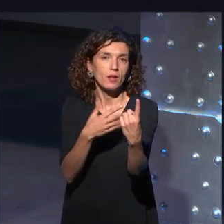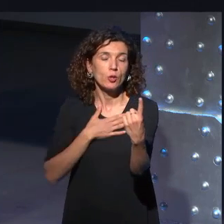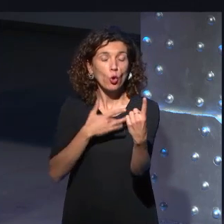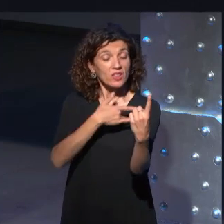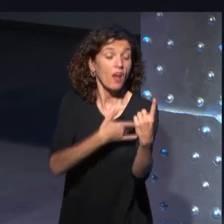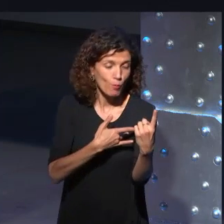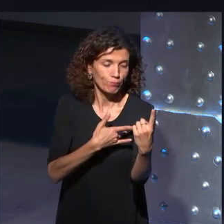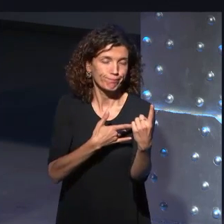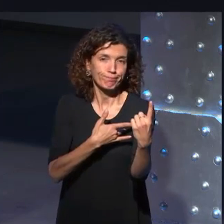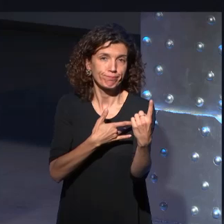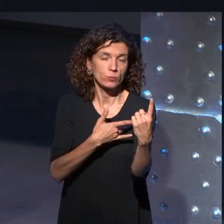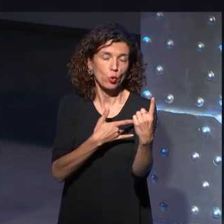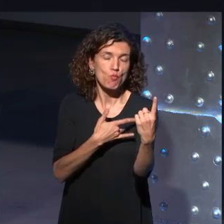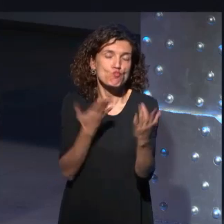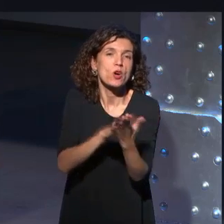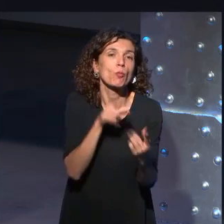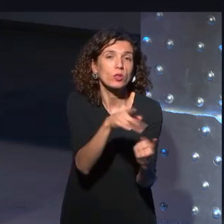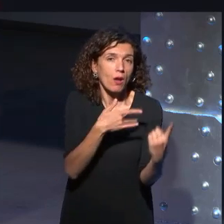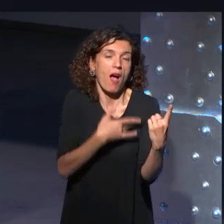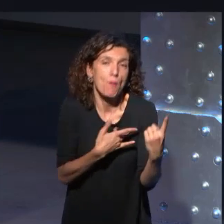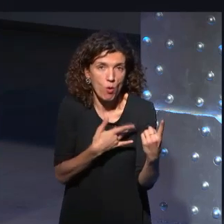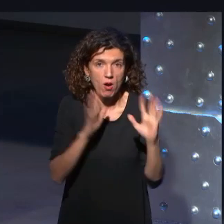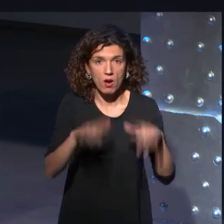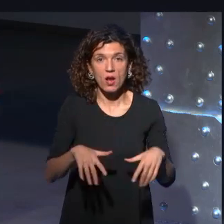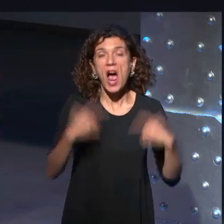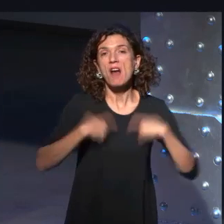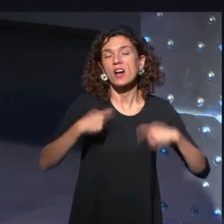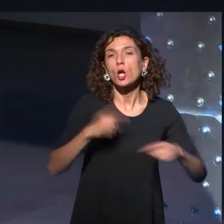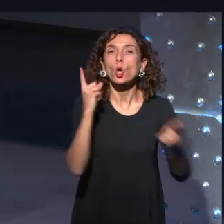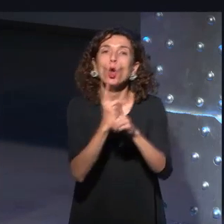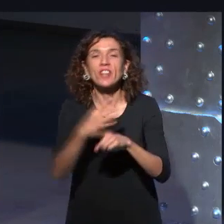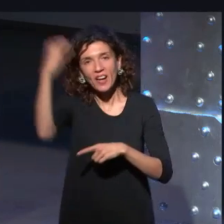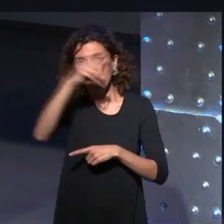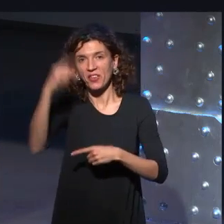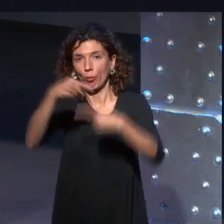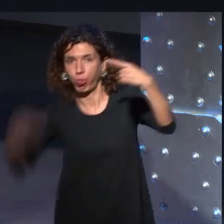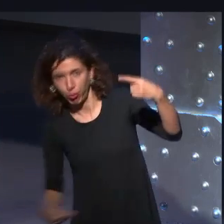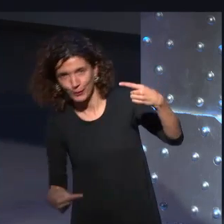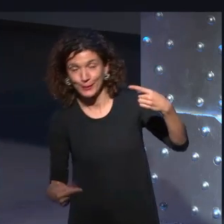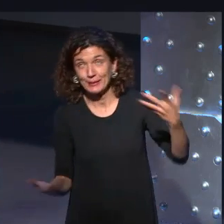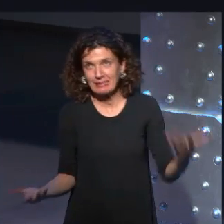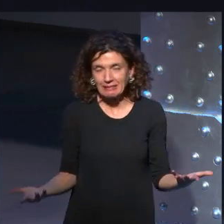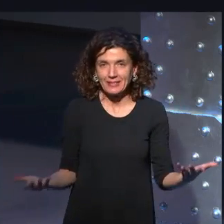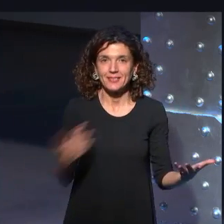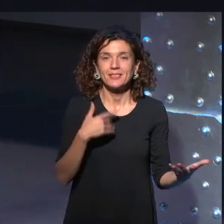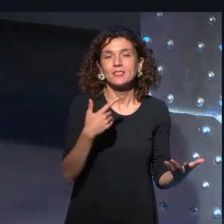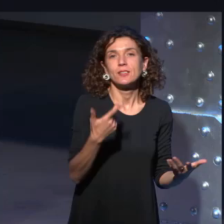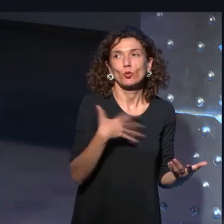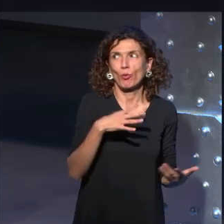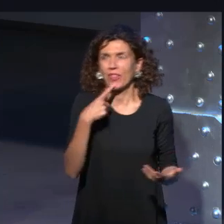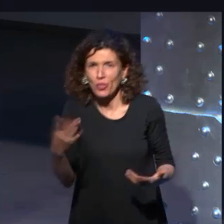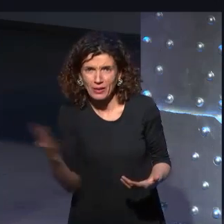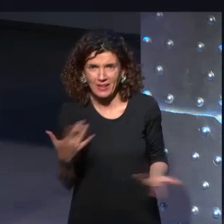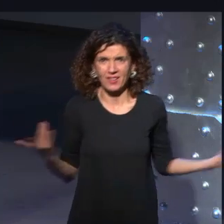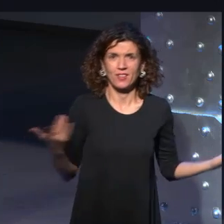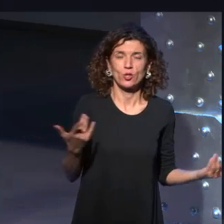amo y muero por ti es, hombre, el Atleti va a jugar contra el Real, ¿te has fijado? Y la mujer que está diciendo, por favor, yo también